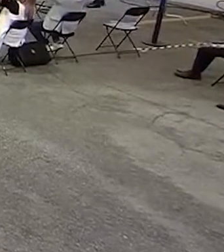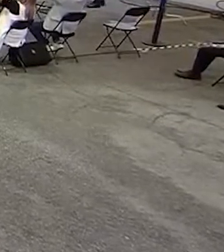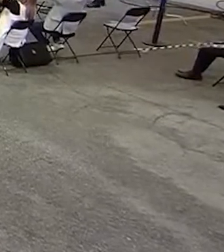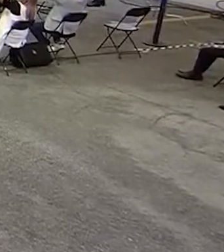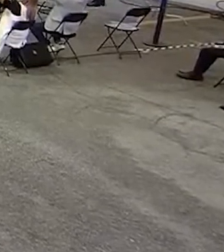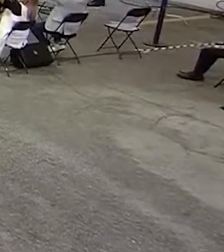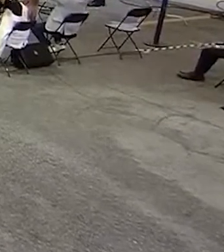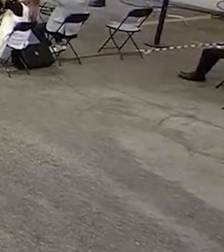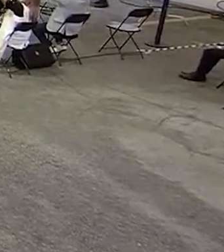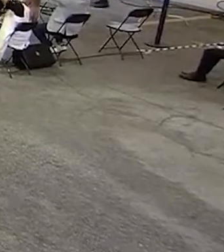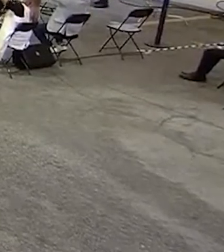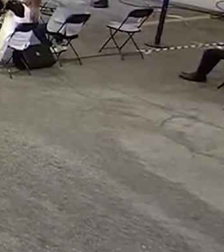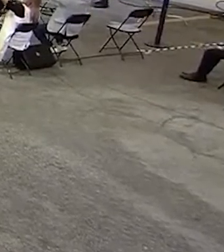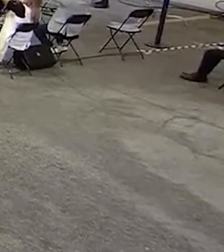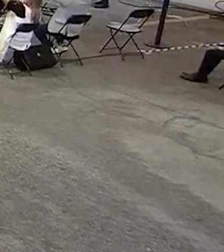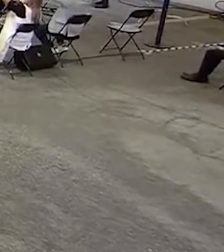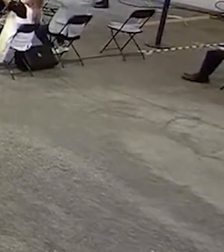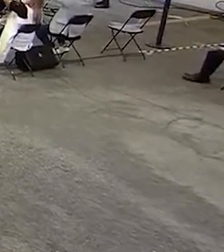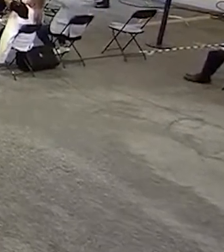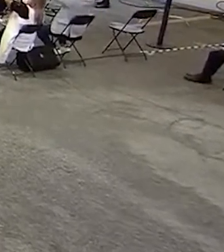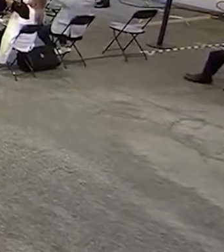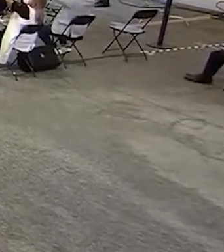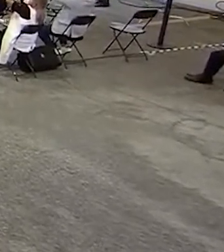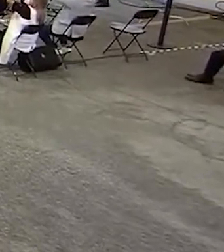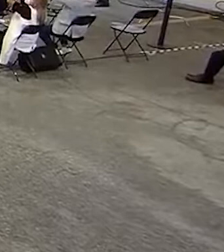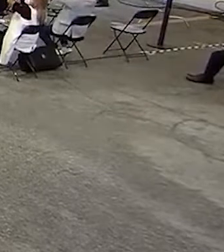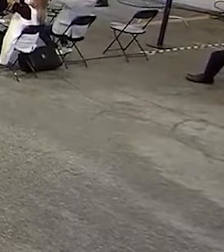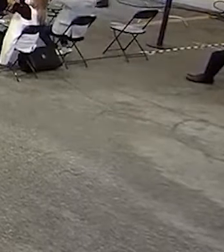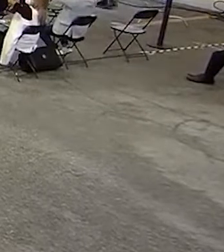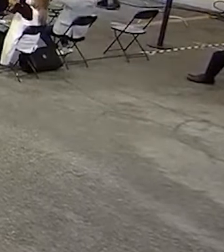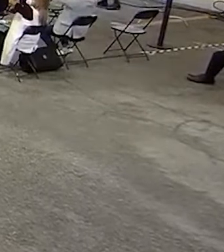aquí en